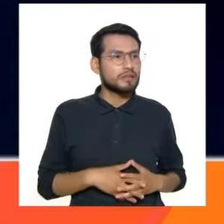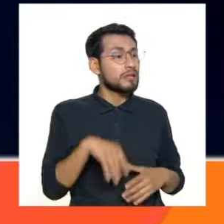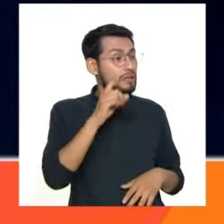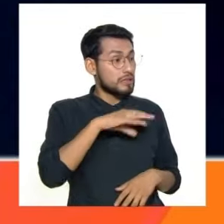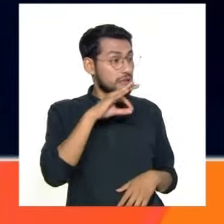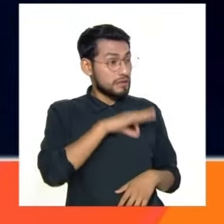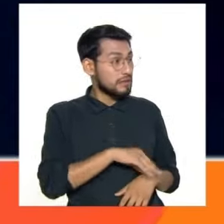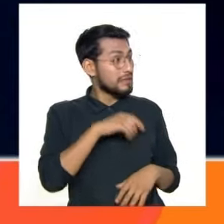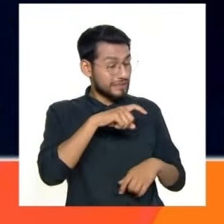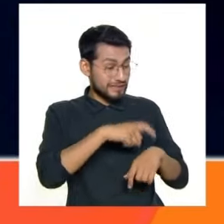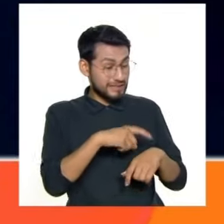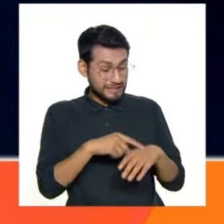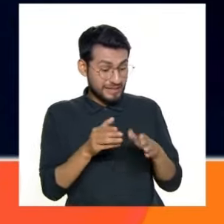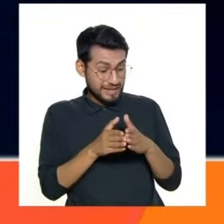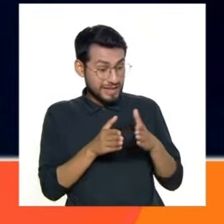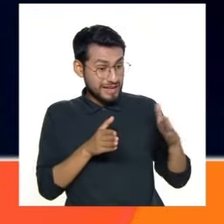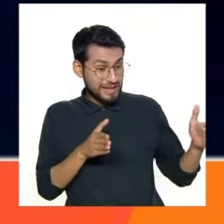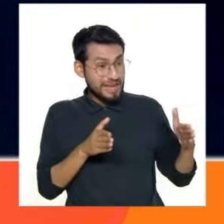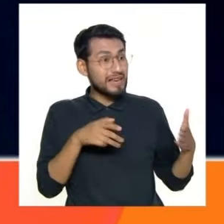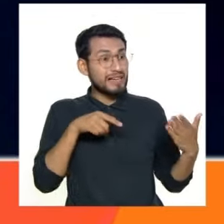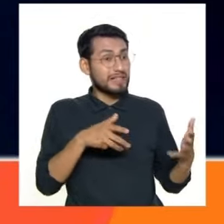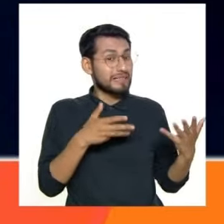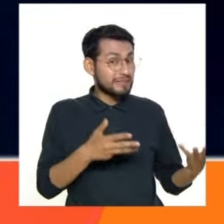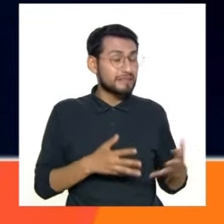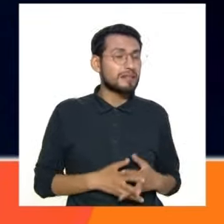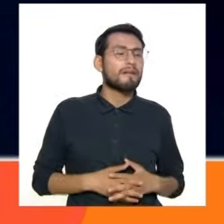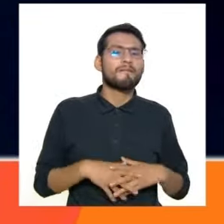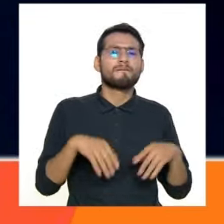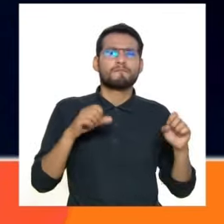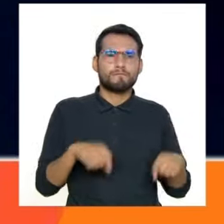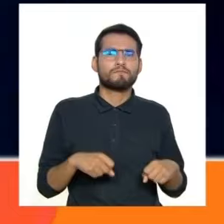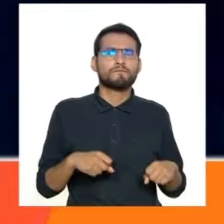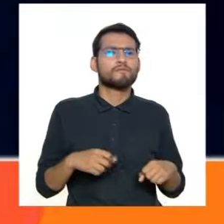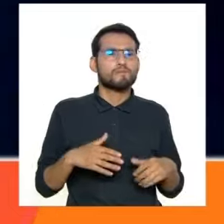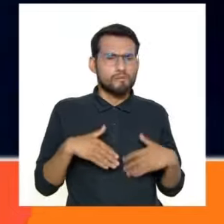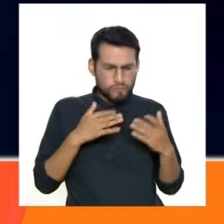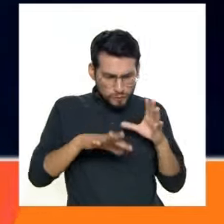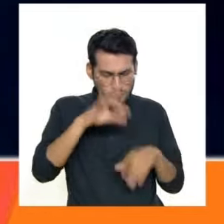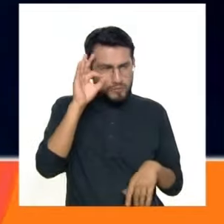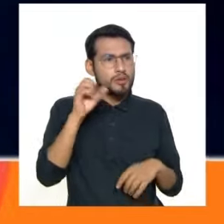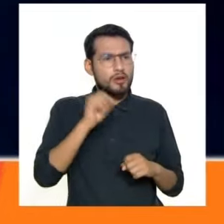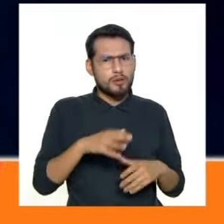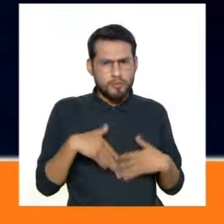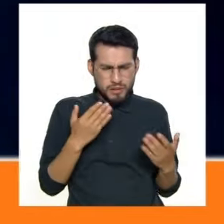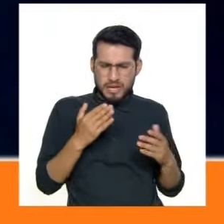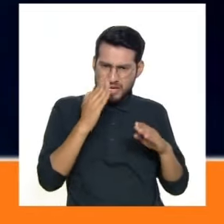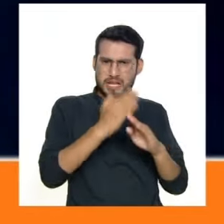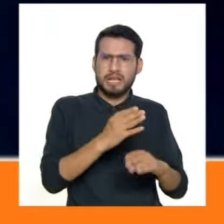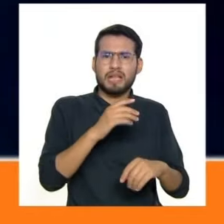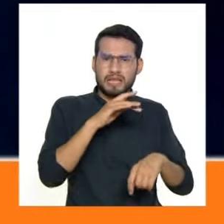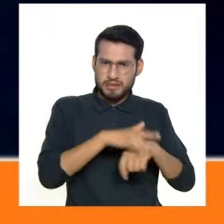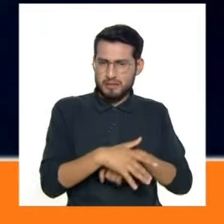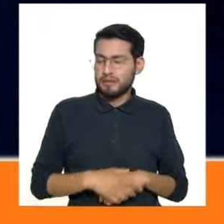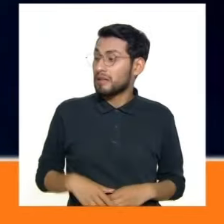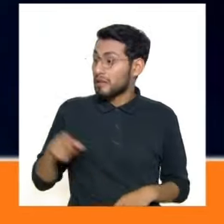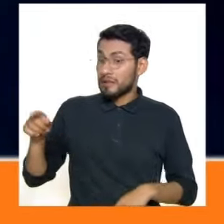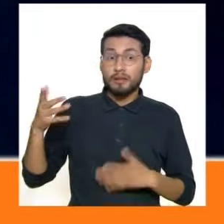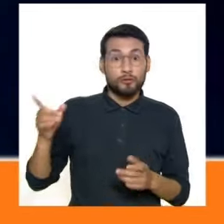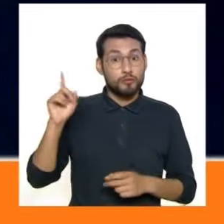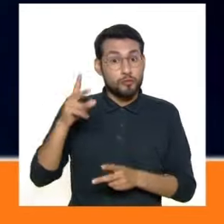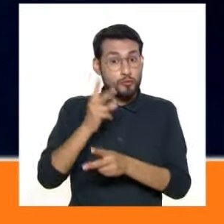Hay que aprovechar esa brecha de tiempo que nos da para este diagnosticarlo y para atacarlo a tiempo Lo cual hay un mensaje